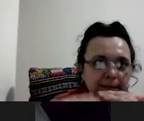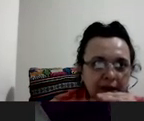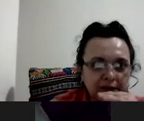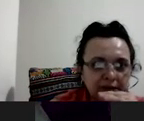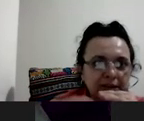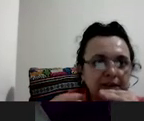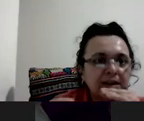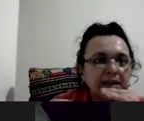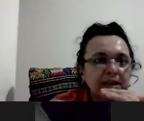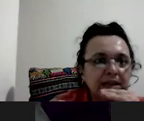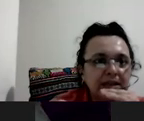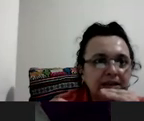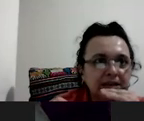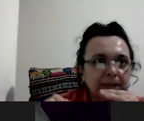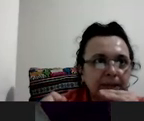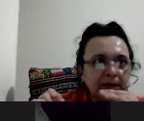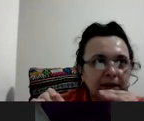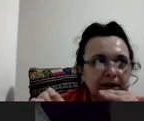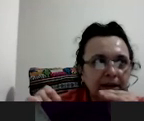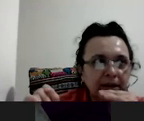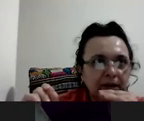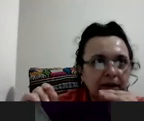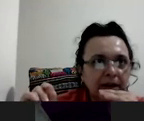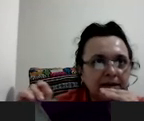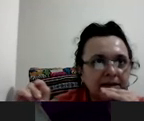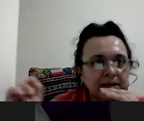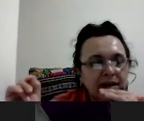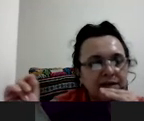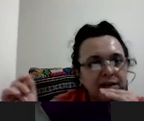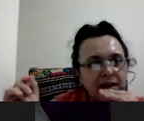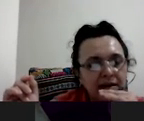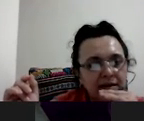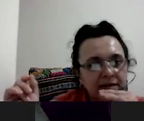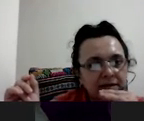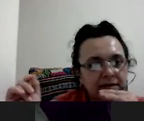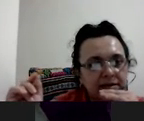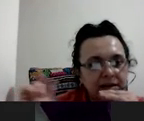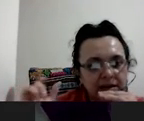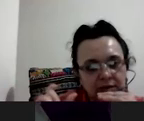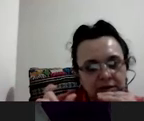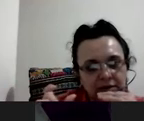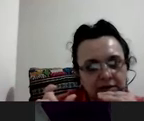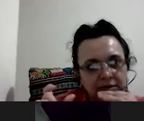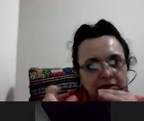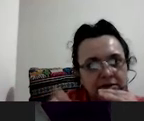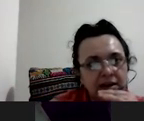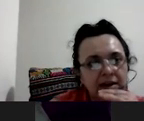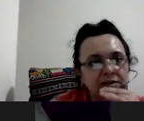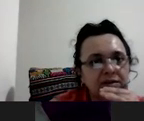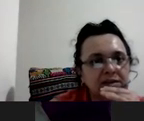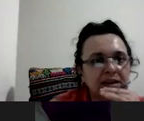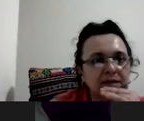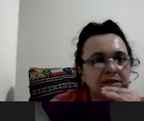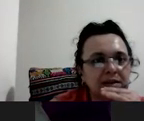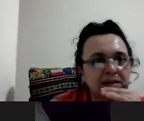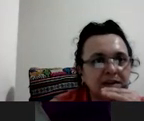the most y se pone est al final. Si es cortito. O sea, en el caso